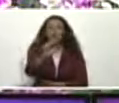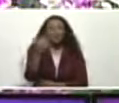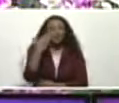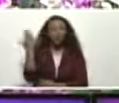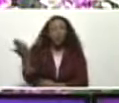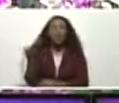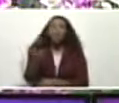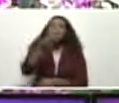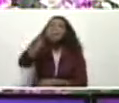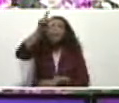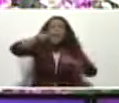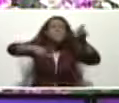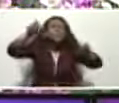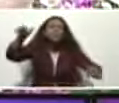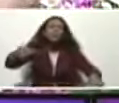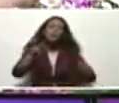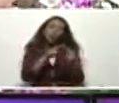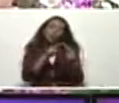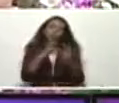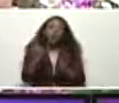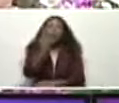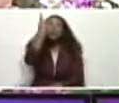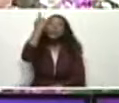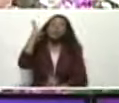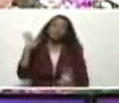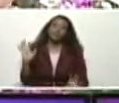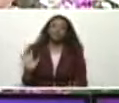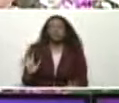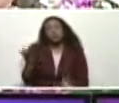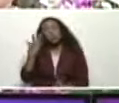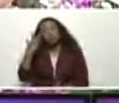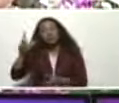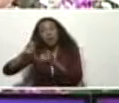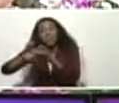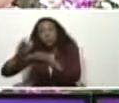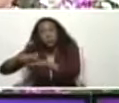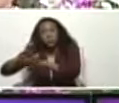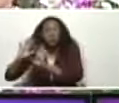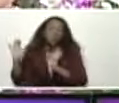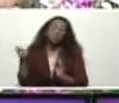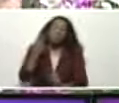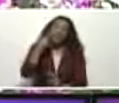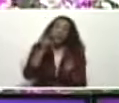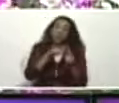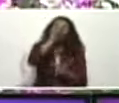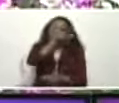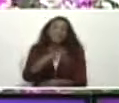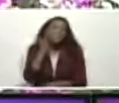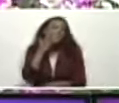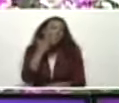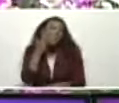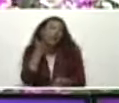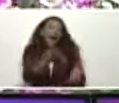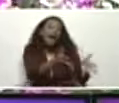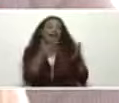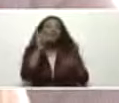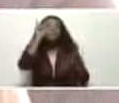es una de las pocas personas que conozco, si no es la única, Silvia, es la única, que se ganó